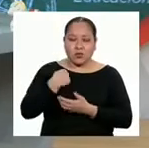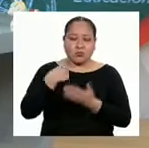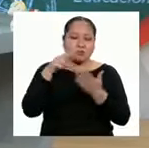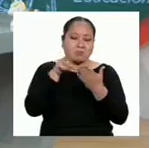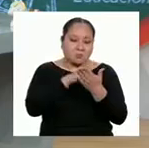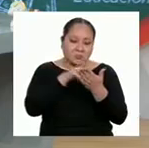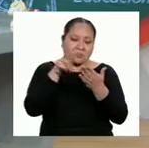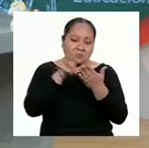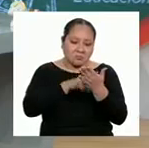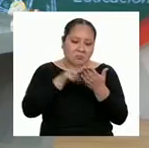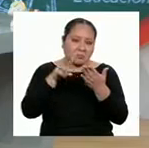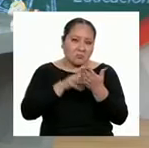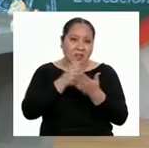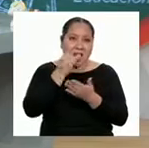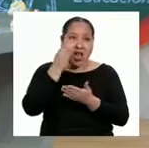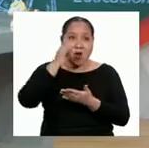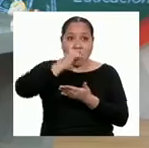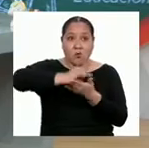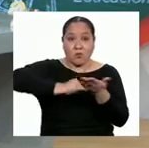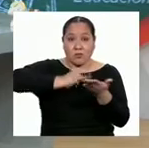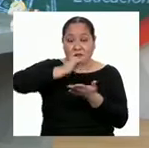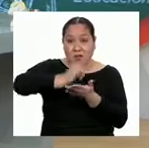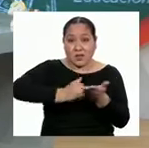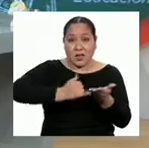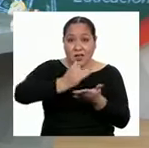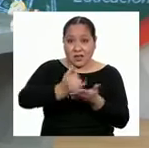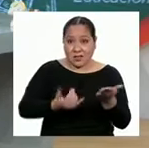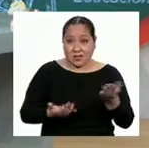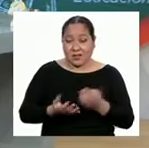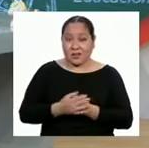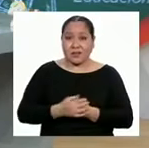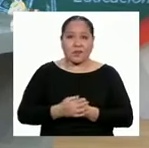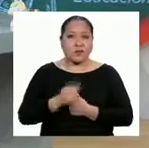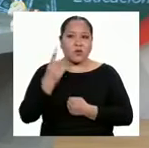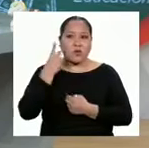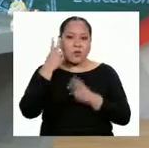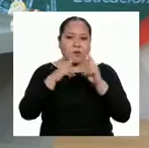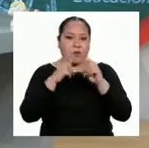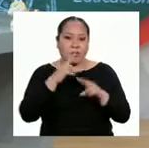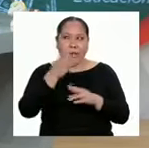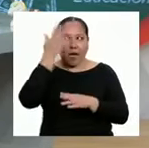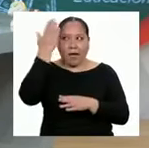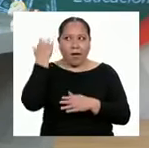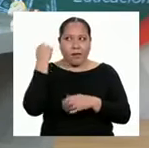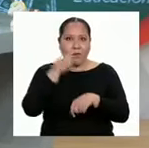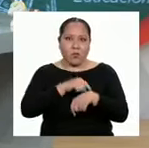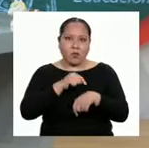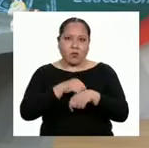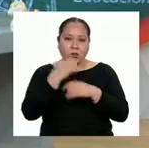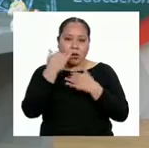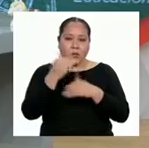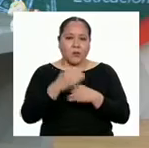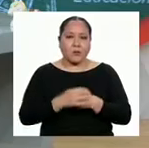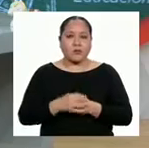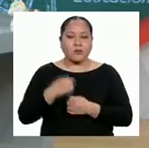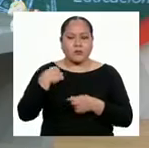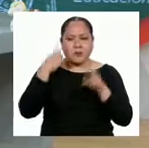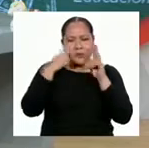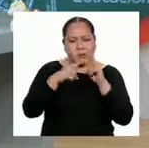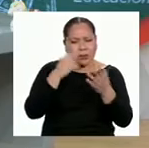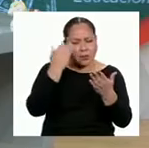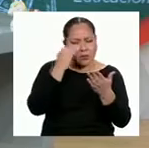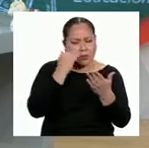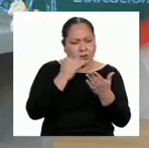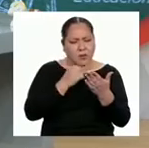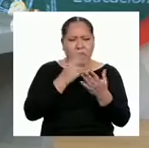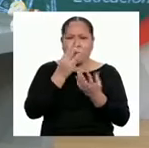dediqué a revisar algunos mensajes que me habían llegado y no había podido leer por tiempo. Y me di cuenta de que